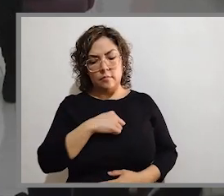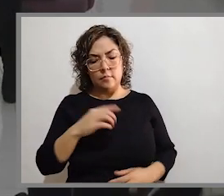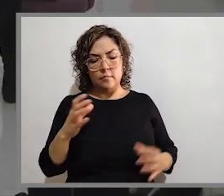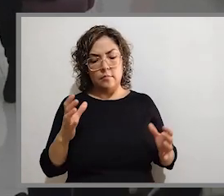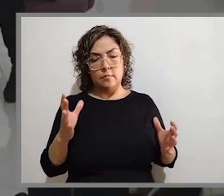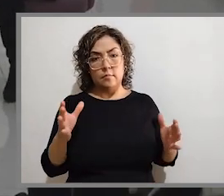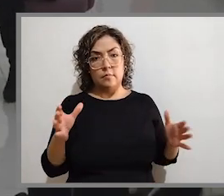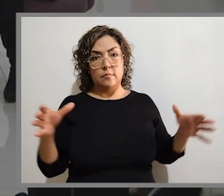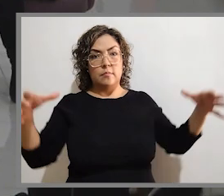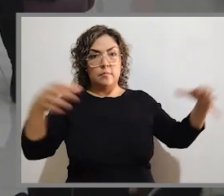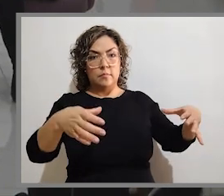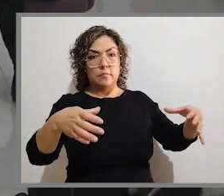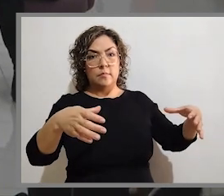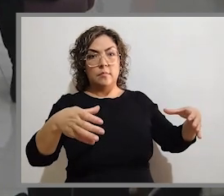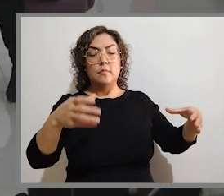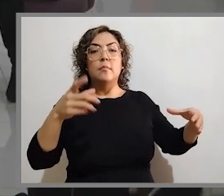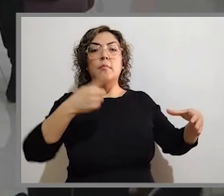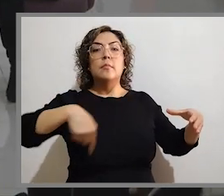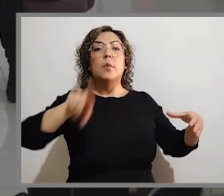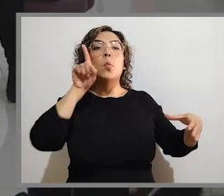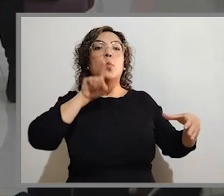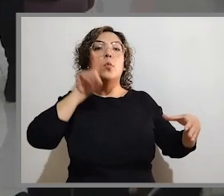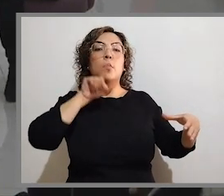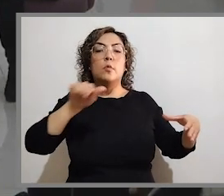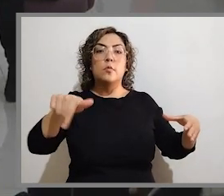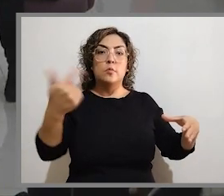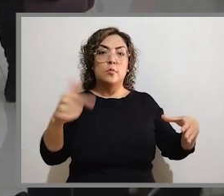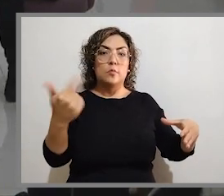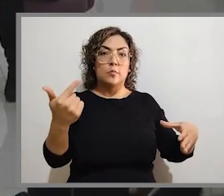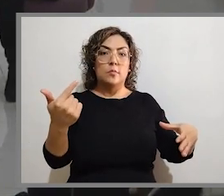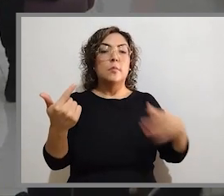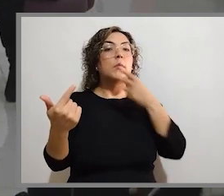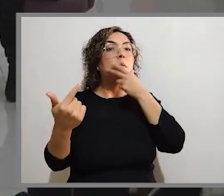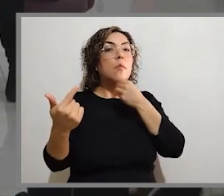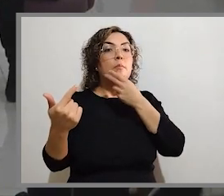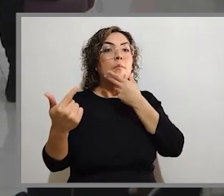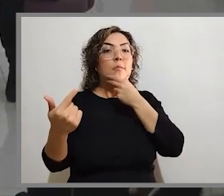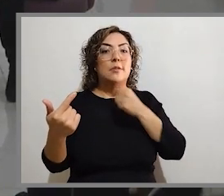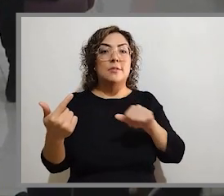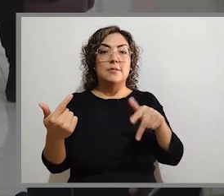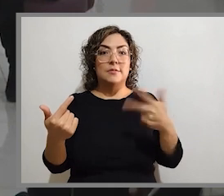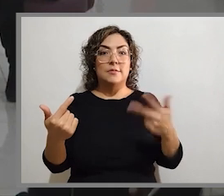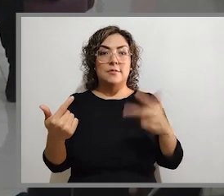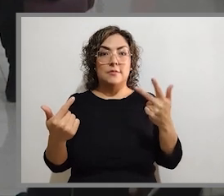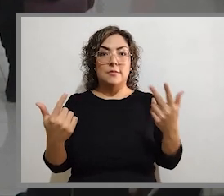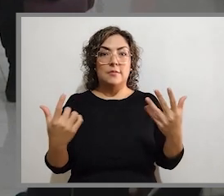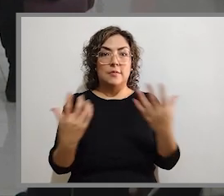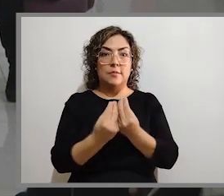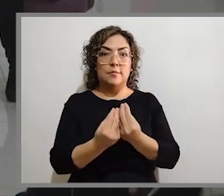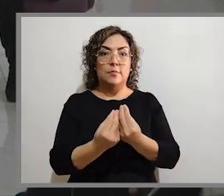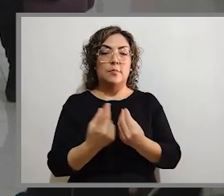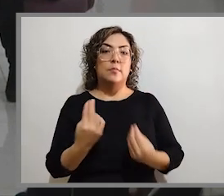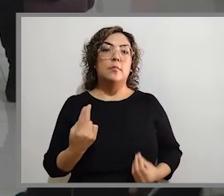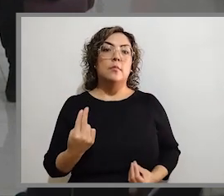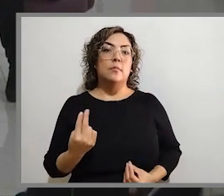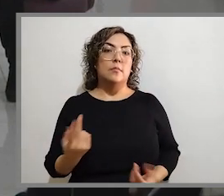12 mujeres y 13 hombres, un total de 25. Pero vemos entidades federativas en